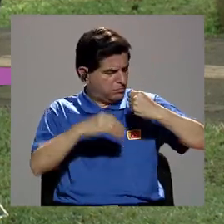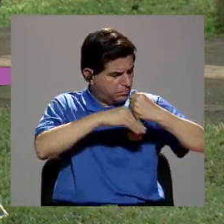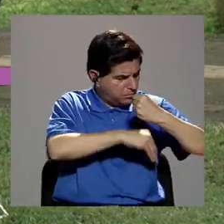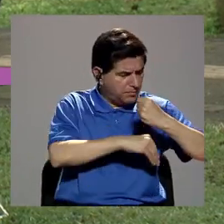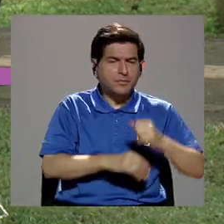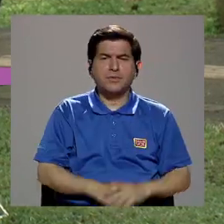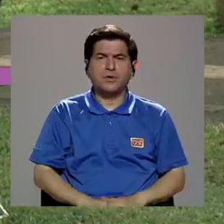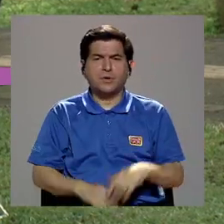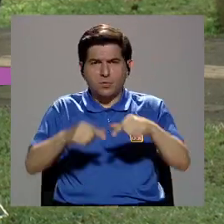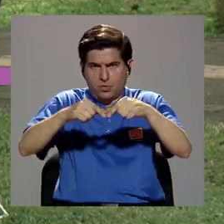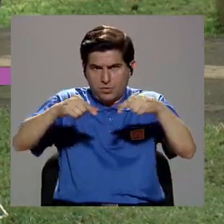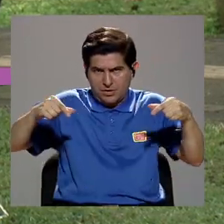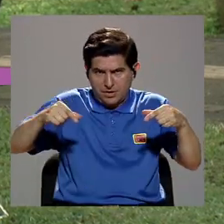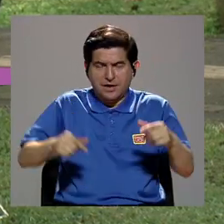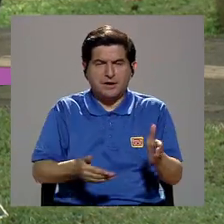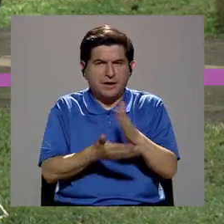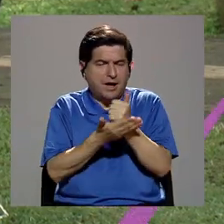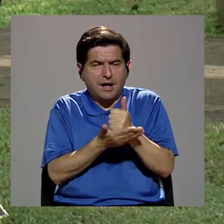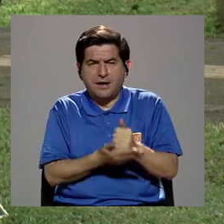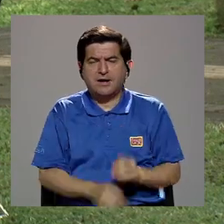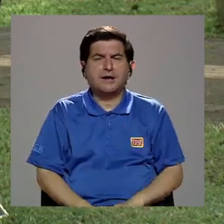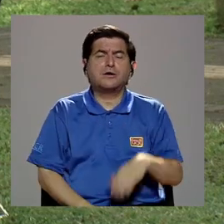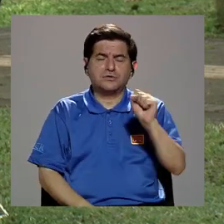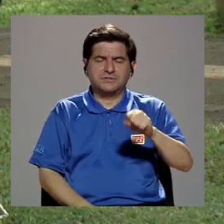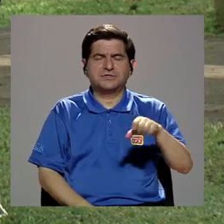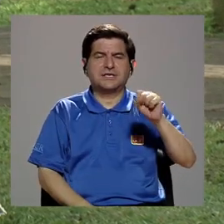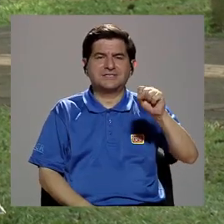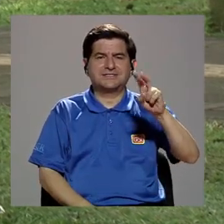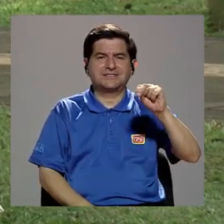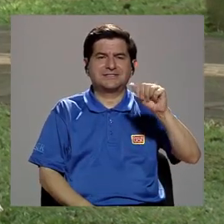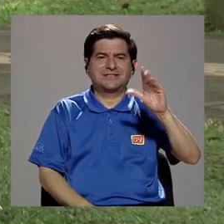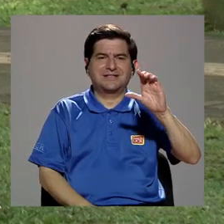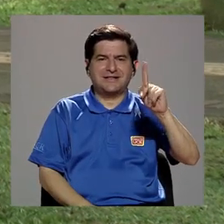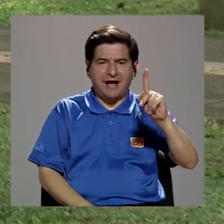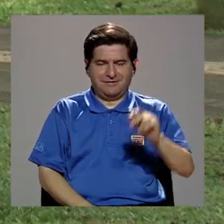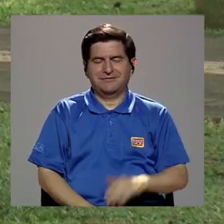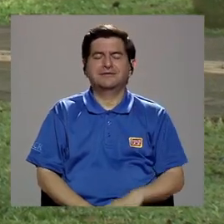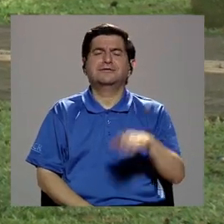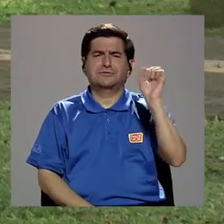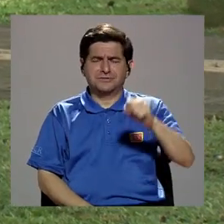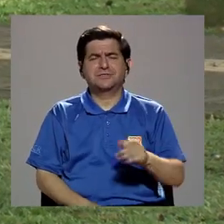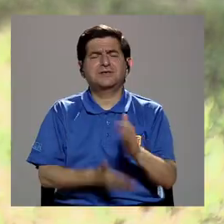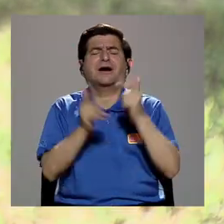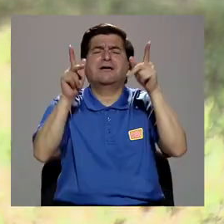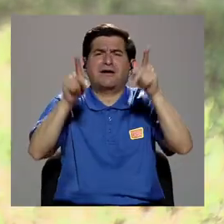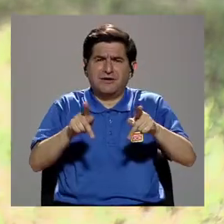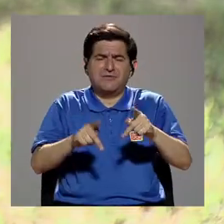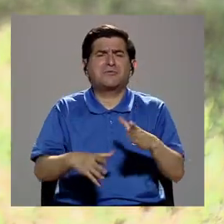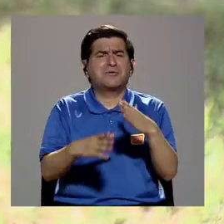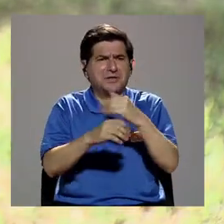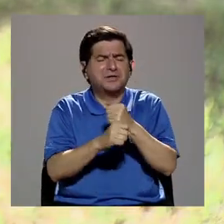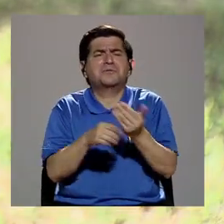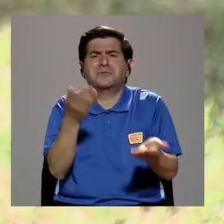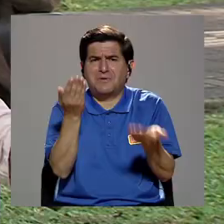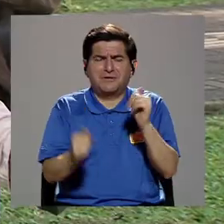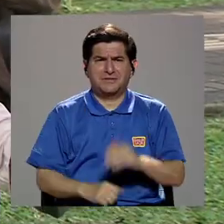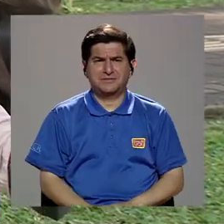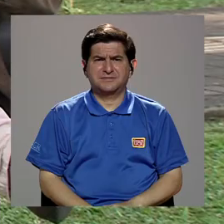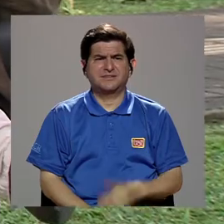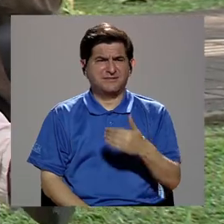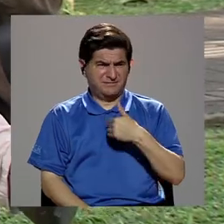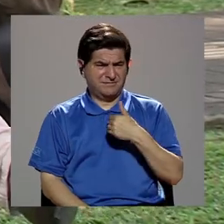aunque barra, sea una barrita o algo chiquitito para no brincarse ahí. Y estar claro. Tanto rato. Algunas personas, sin comer, sí lo hacen mucho, es que